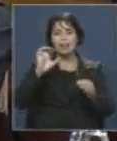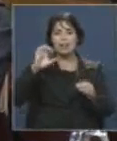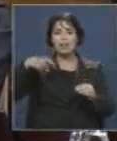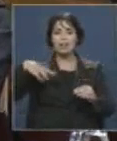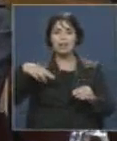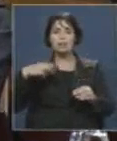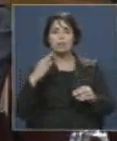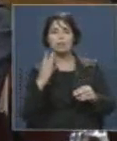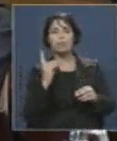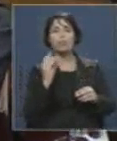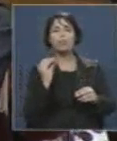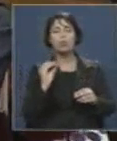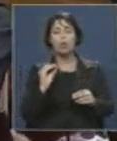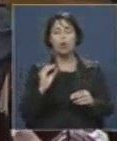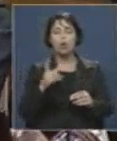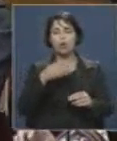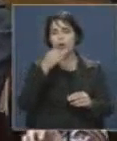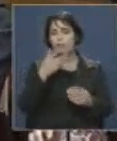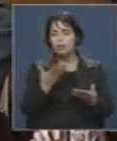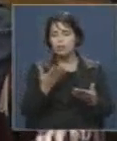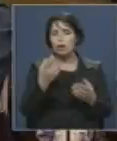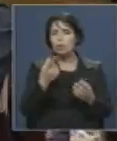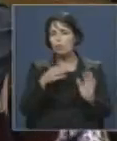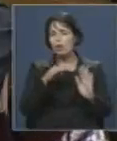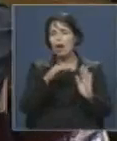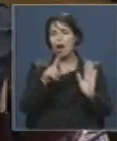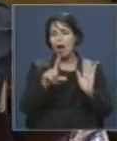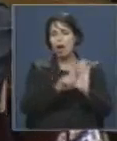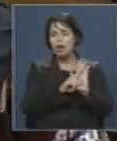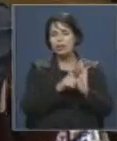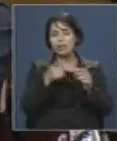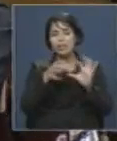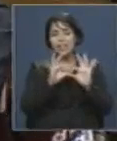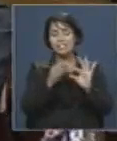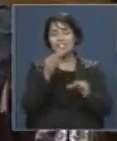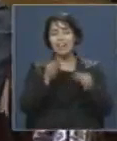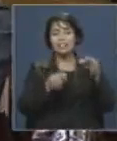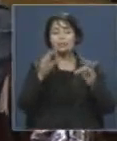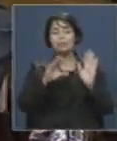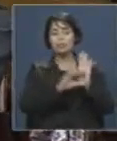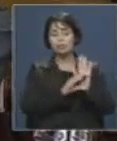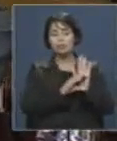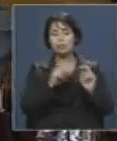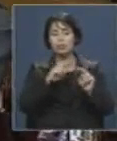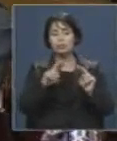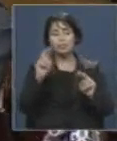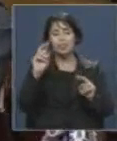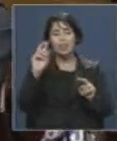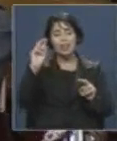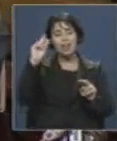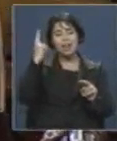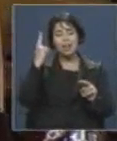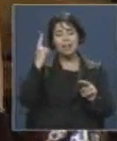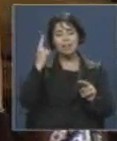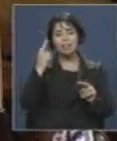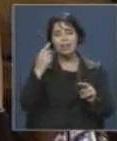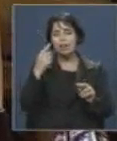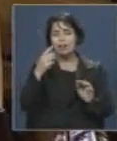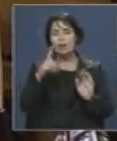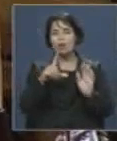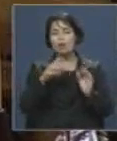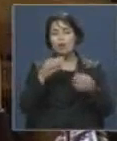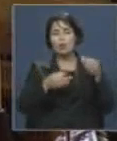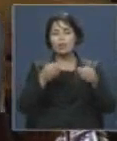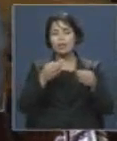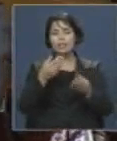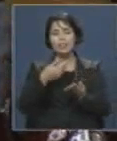este nuevo cercenamiento a una ya acotada ley que además, gracias al Tribunal Constitucional, creó la inédita figura jurídica de la